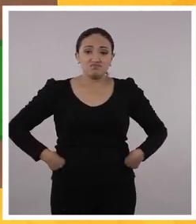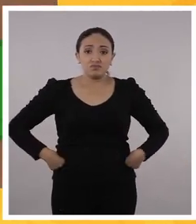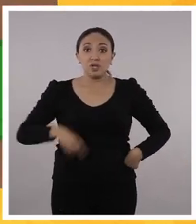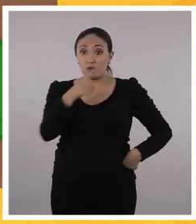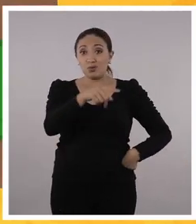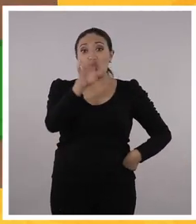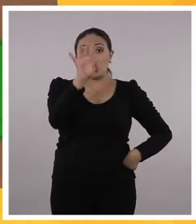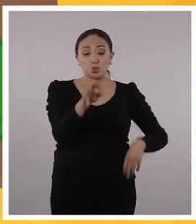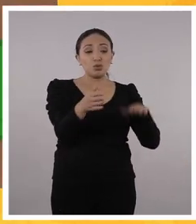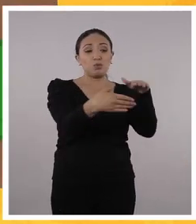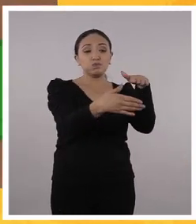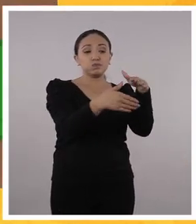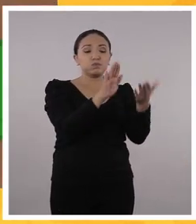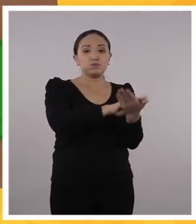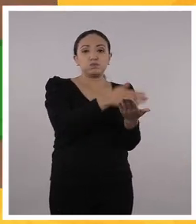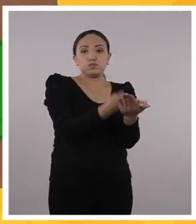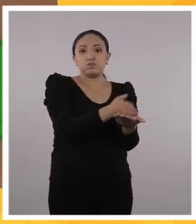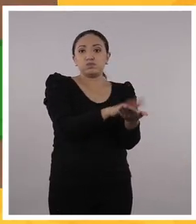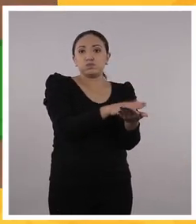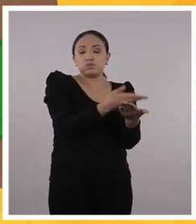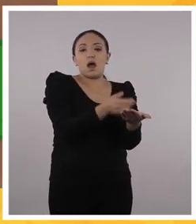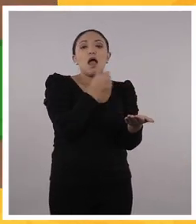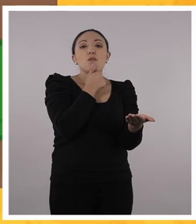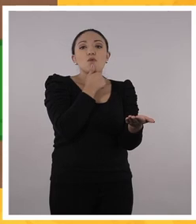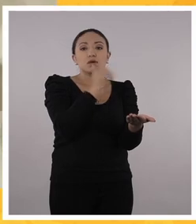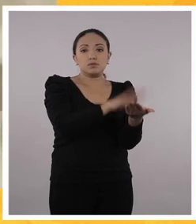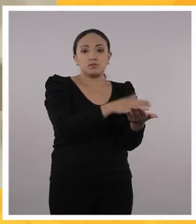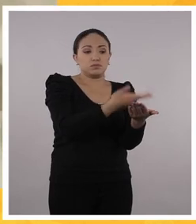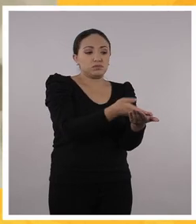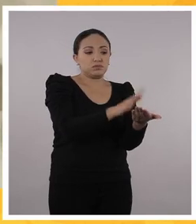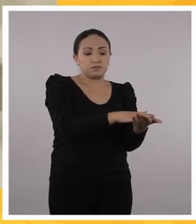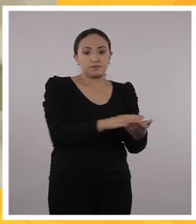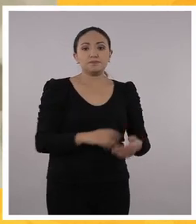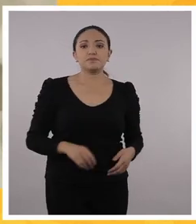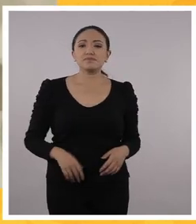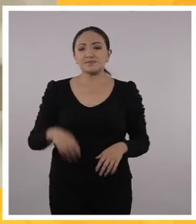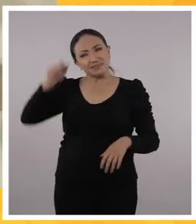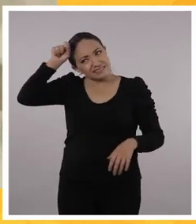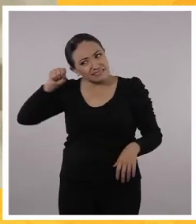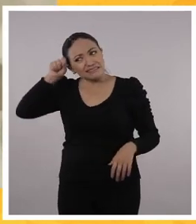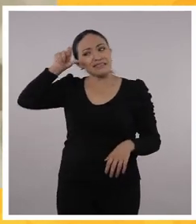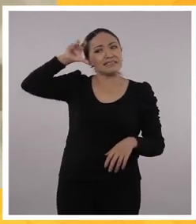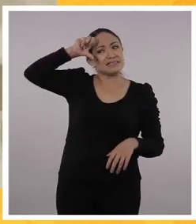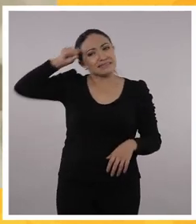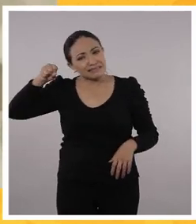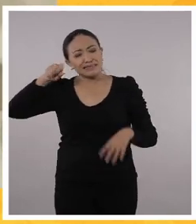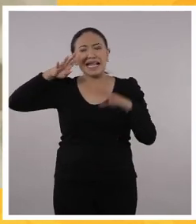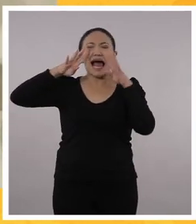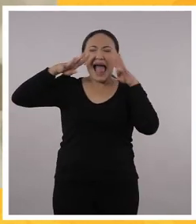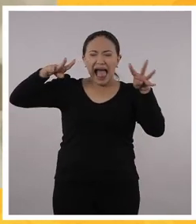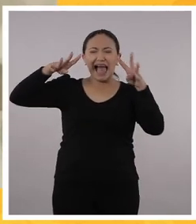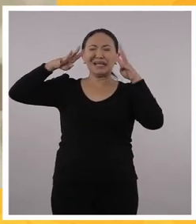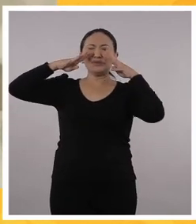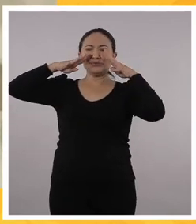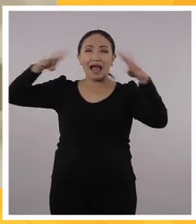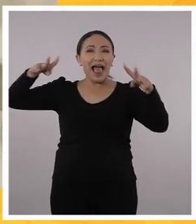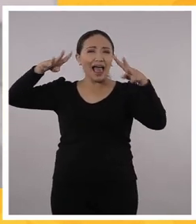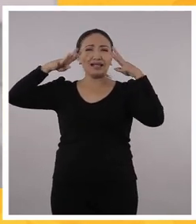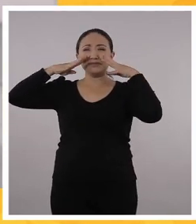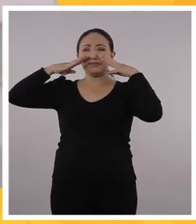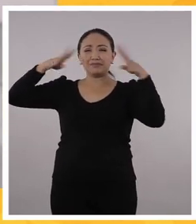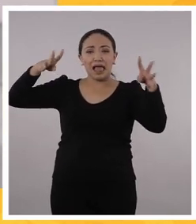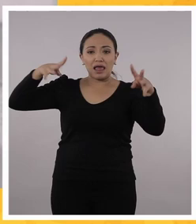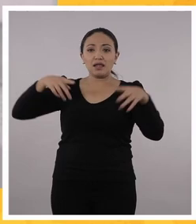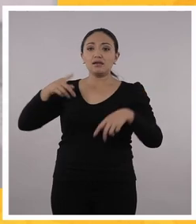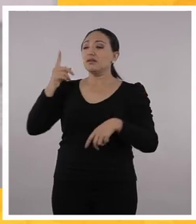estaba ocupado preparando pandado para el almuerzo de ese día. El llanto de Pechi crecía cada segundo y